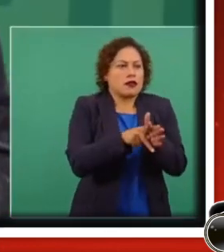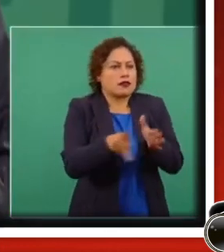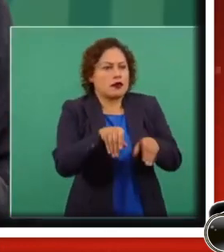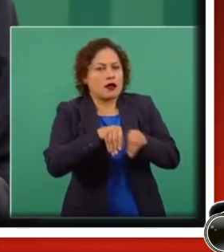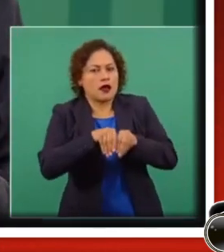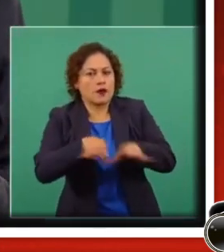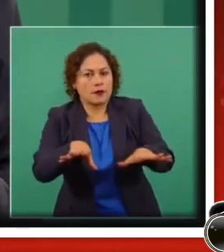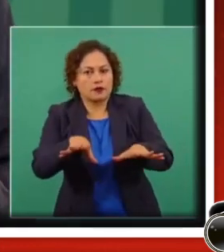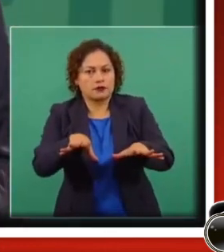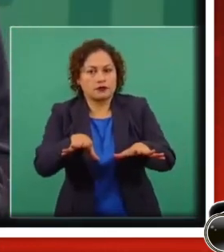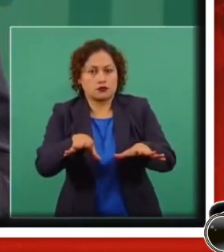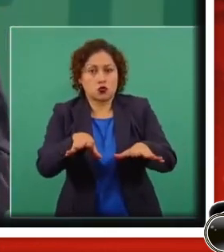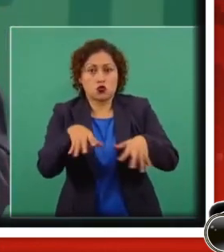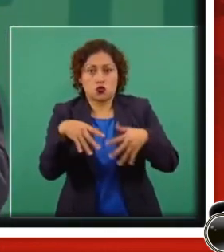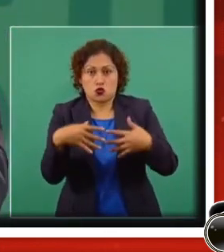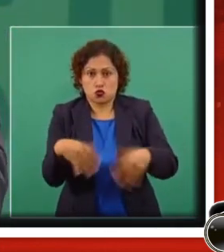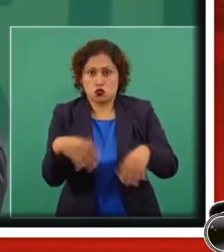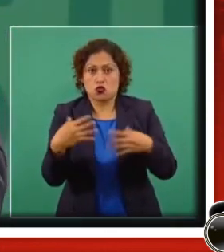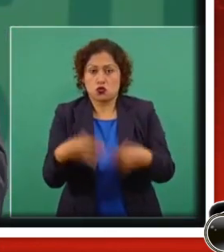y hay que cuidar eso,